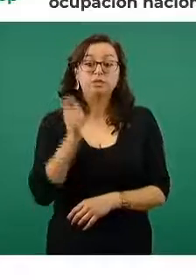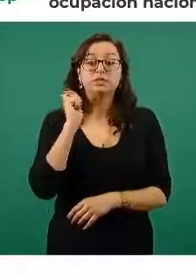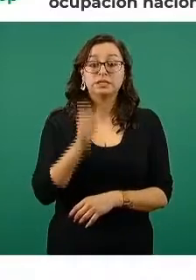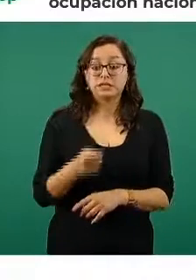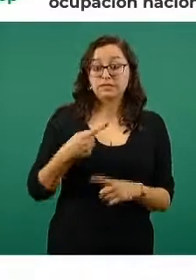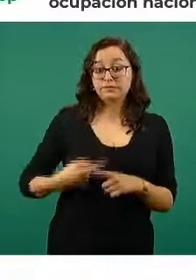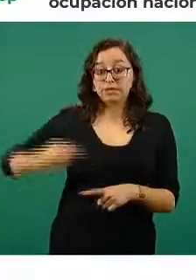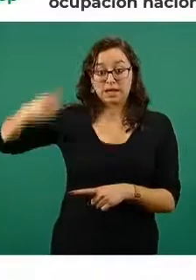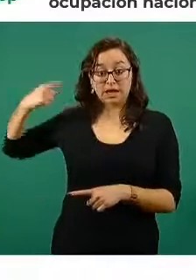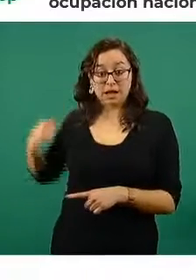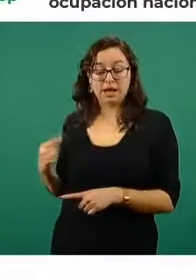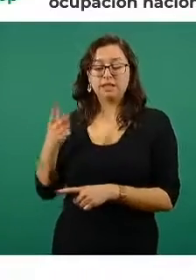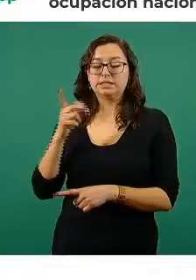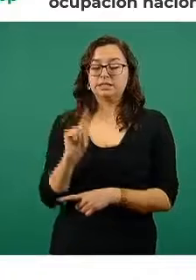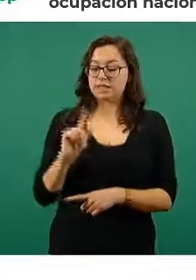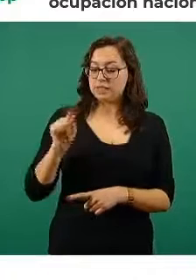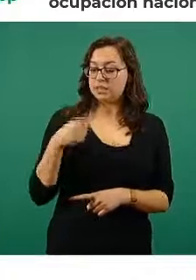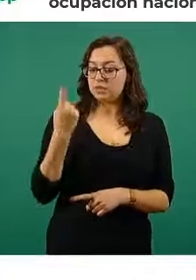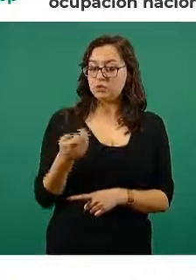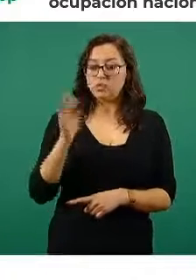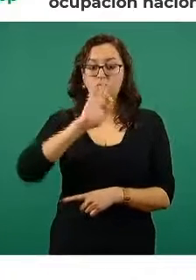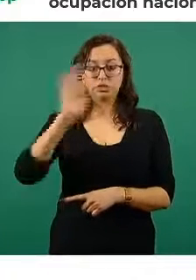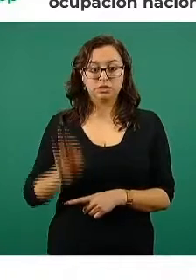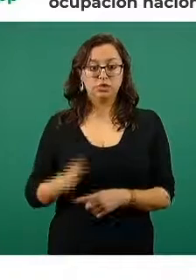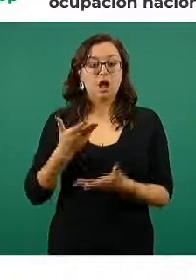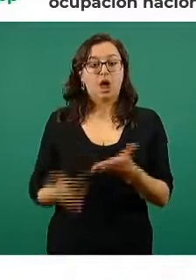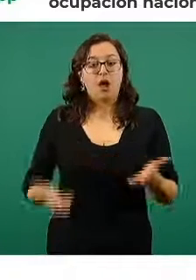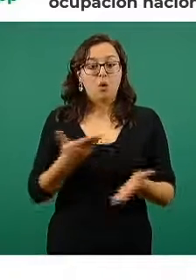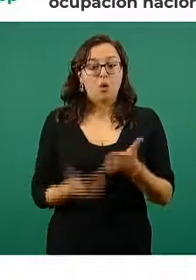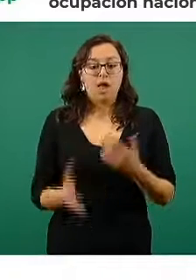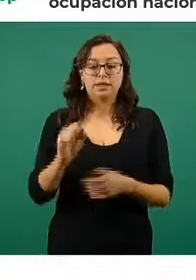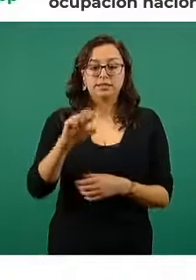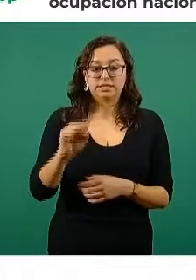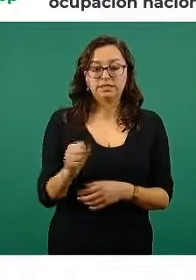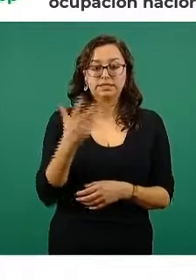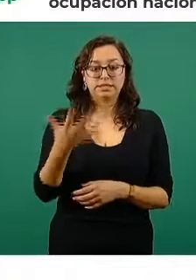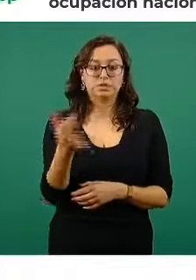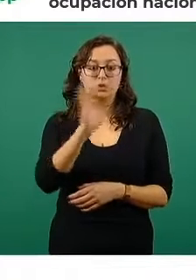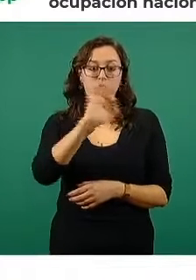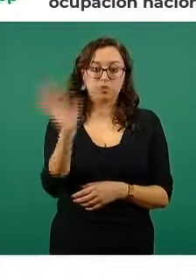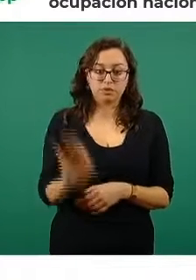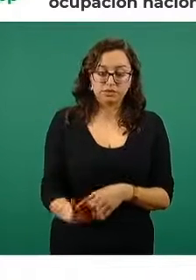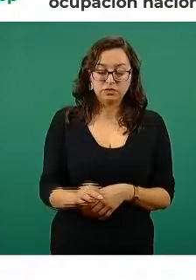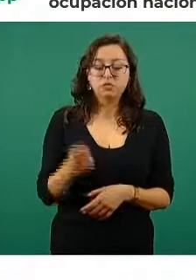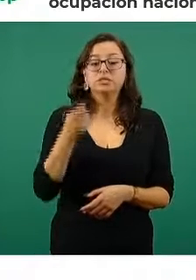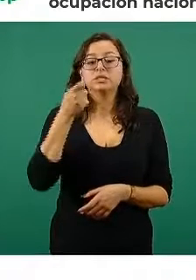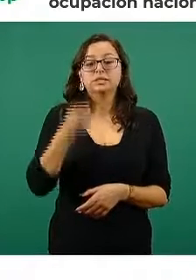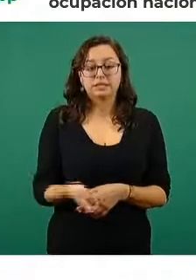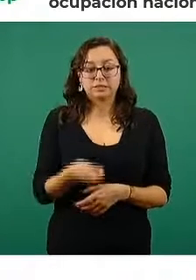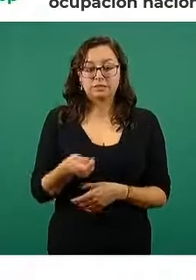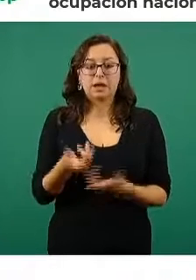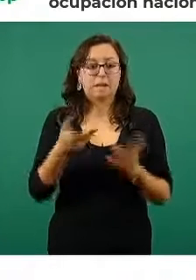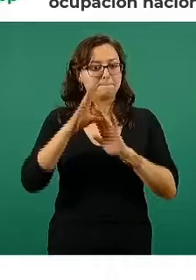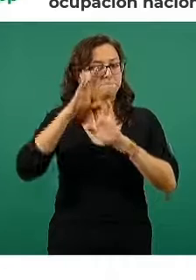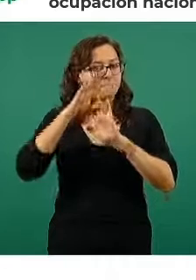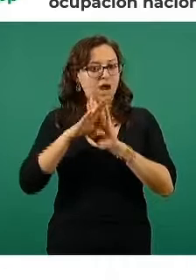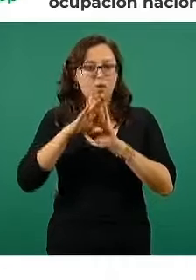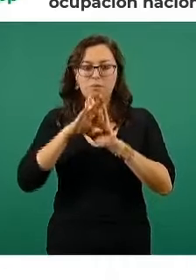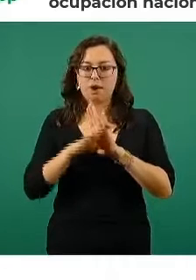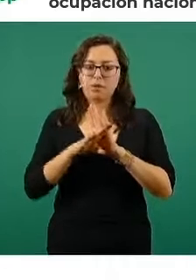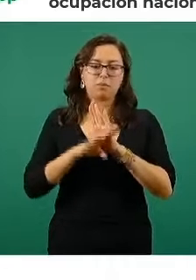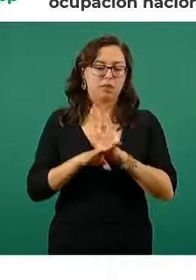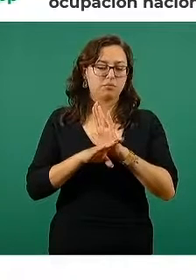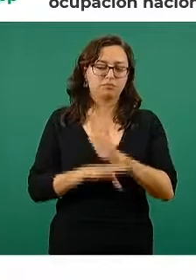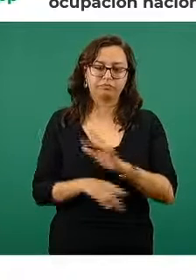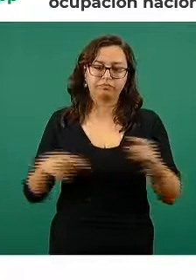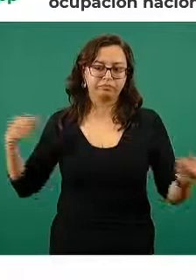reducción de un 65%, y es la entidad que entre el grupo de 69-50 pues ha presentado la mayor